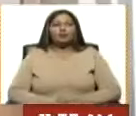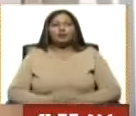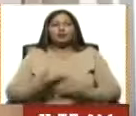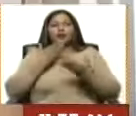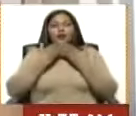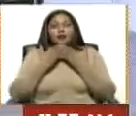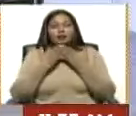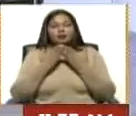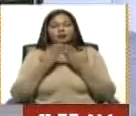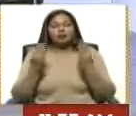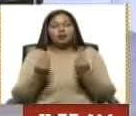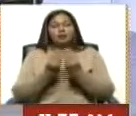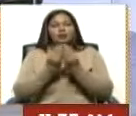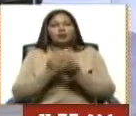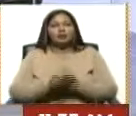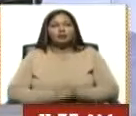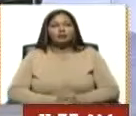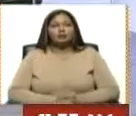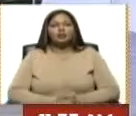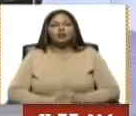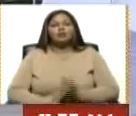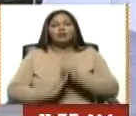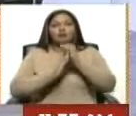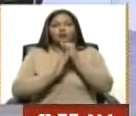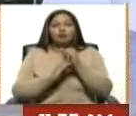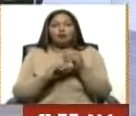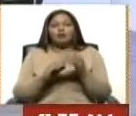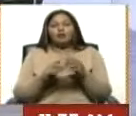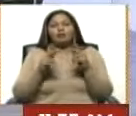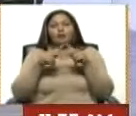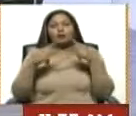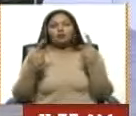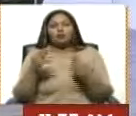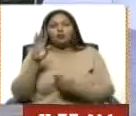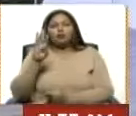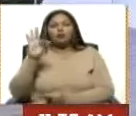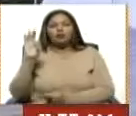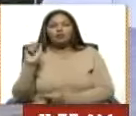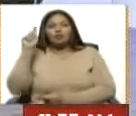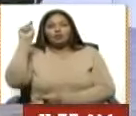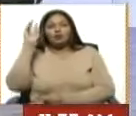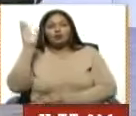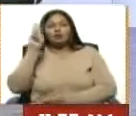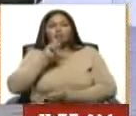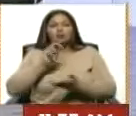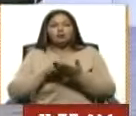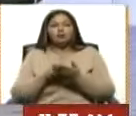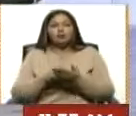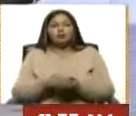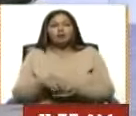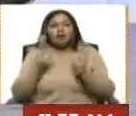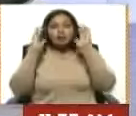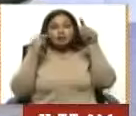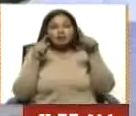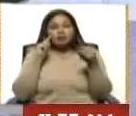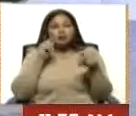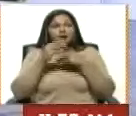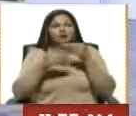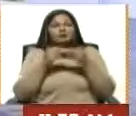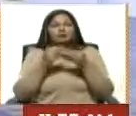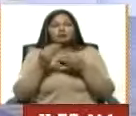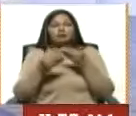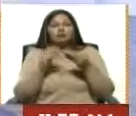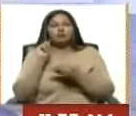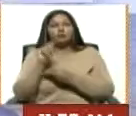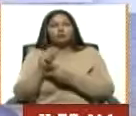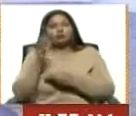gracias por habernos acompañado. Gustavo Villapol, director del periódico 4F, además diputado de la Asamblea Nacional. Bueno, bien atentos, información que se va a generar en tan solo minutos